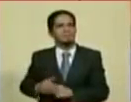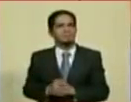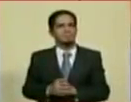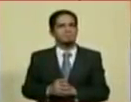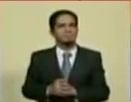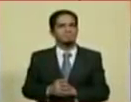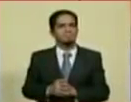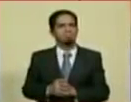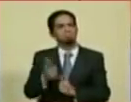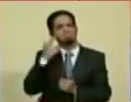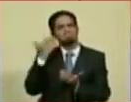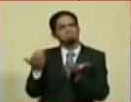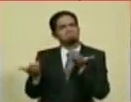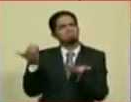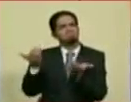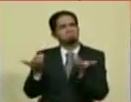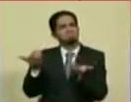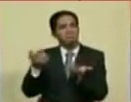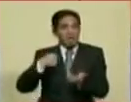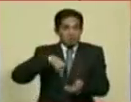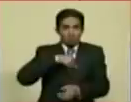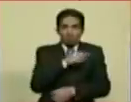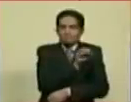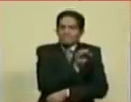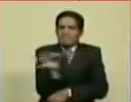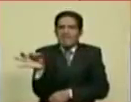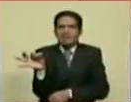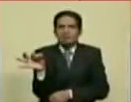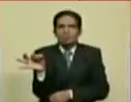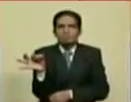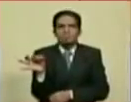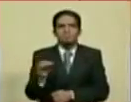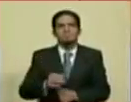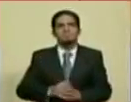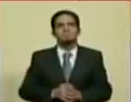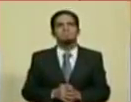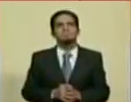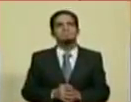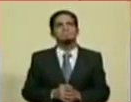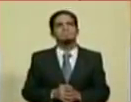el balance es extraordinario en nuestro caso.